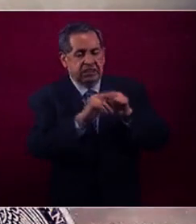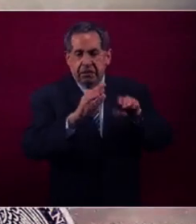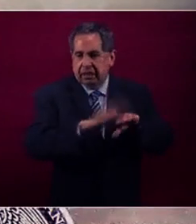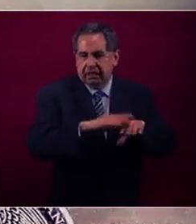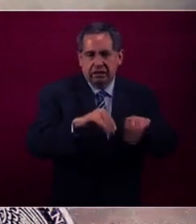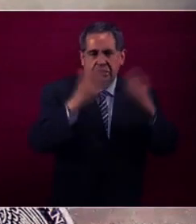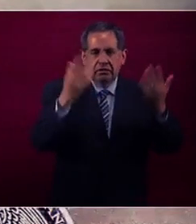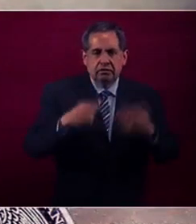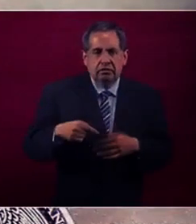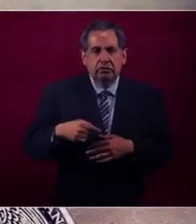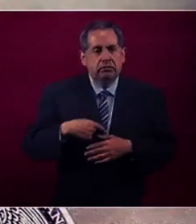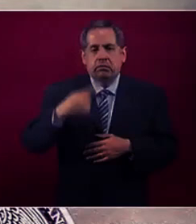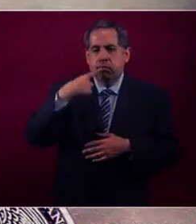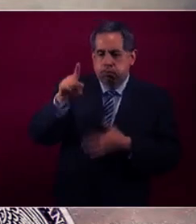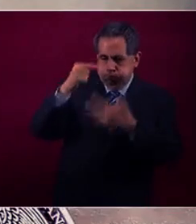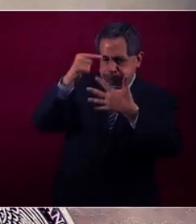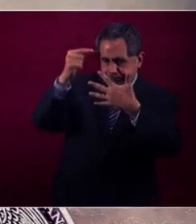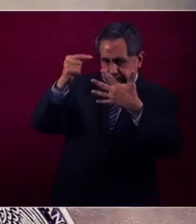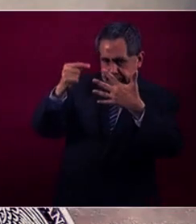toda la denuncia